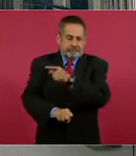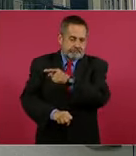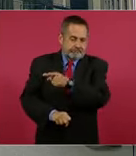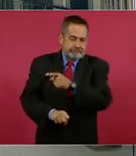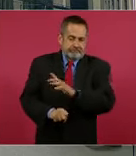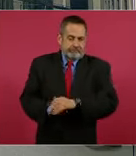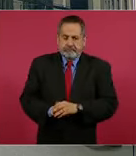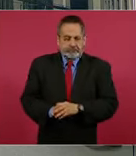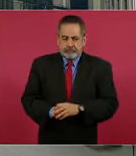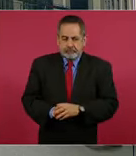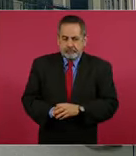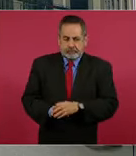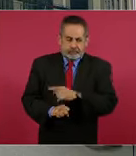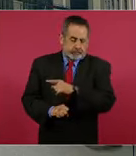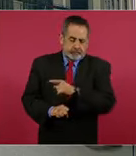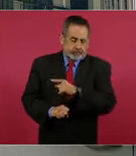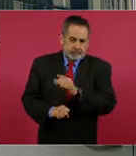no llegó a tener